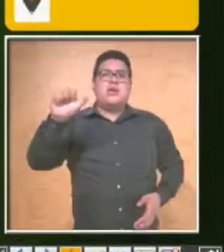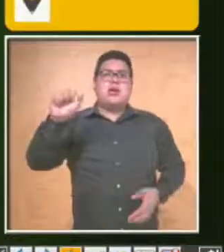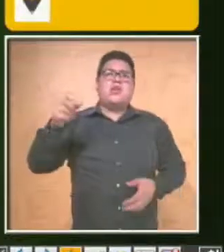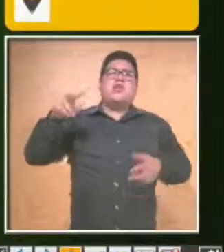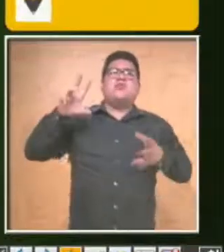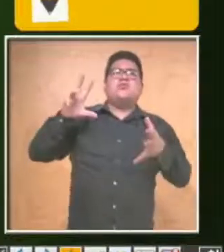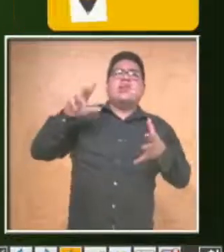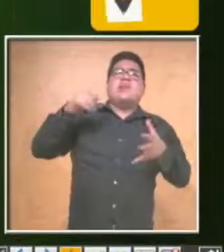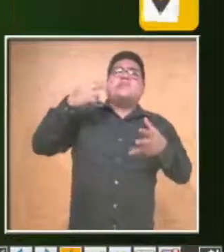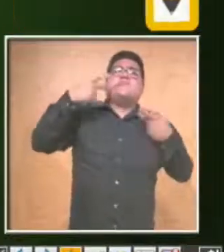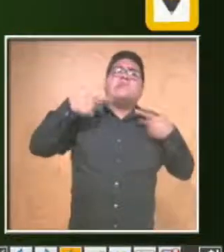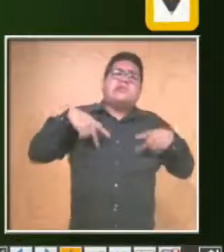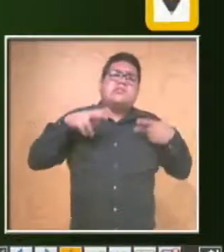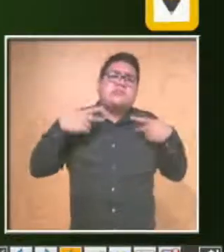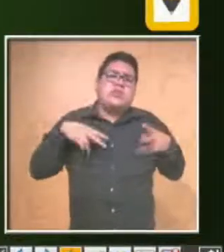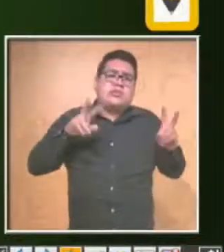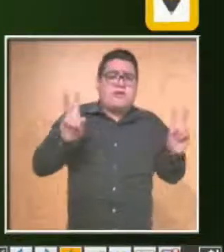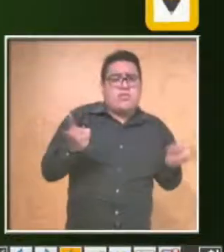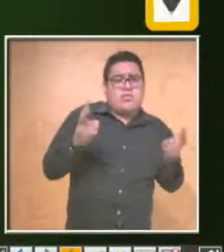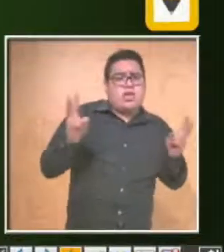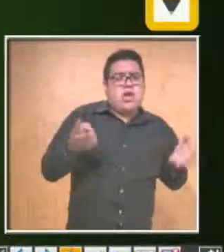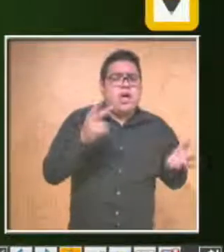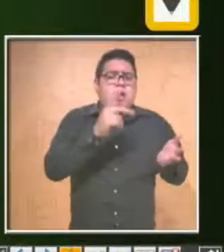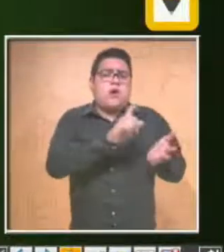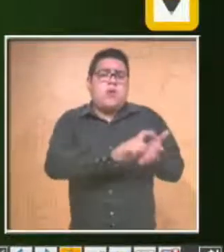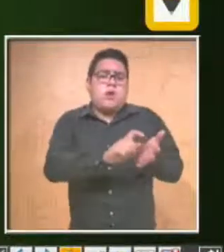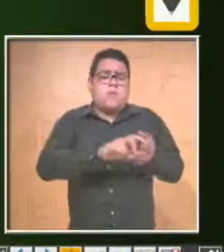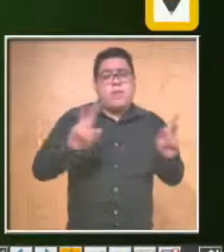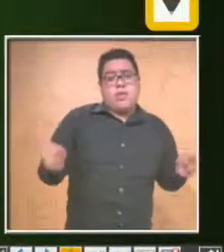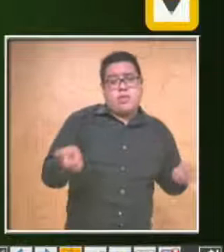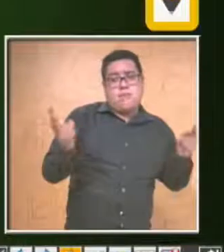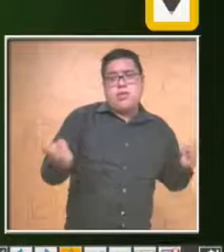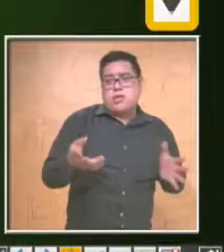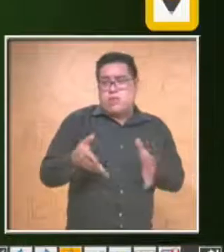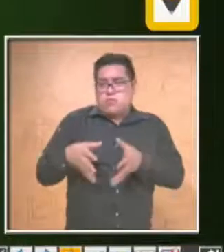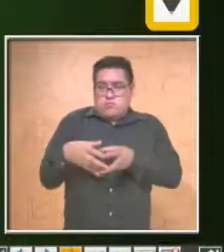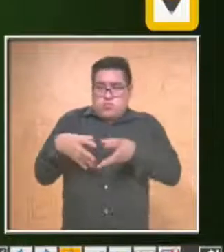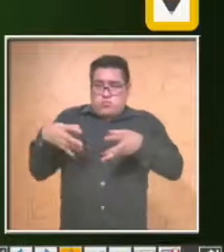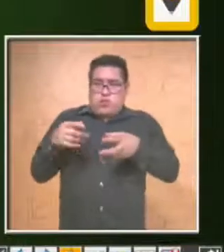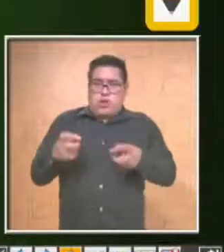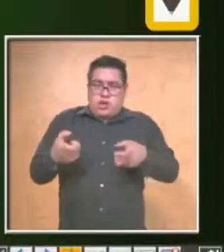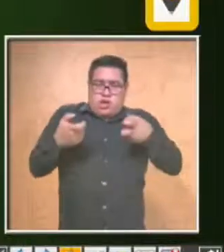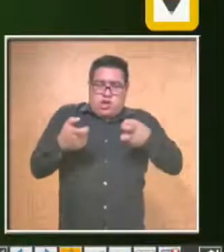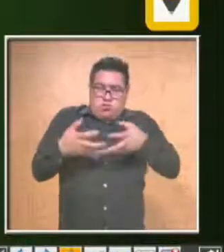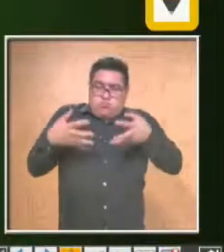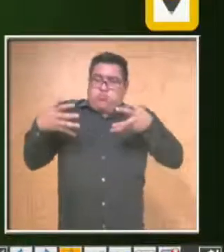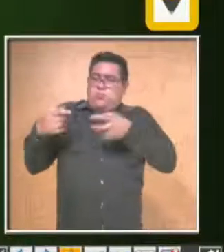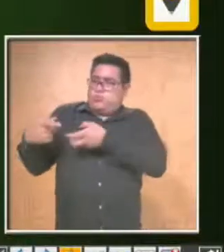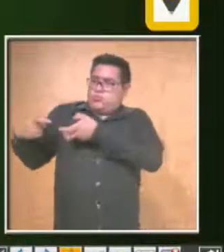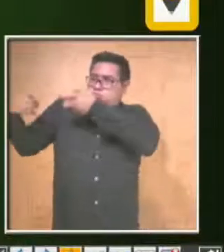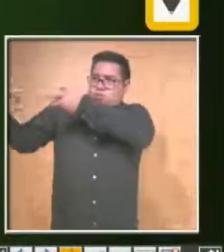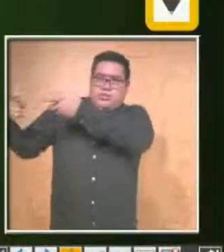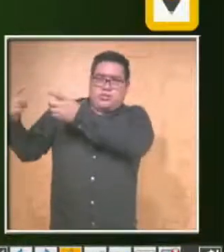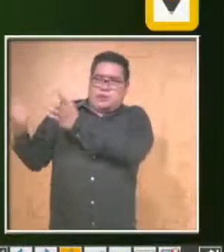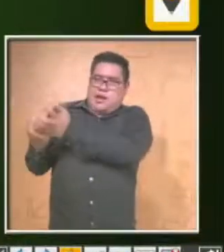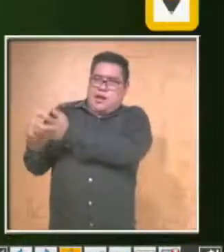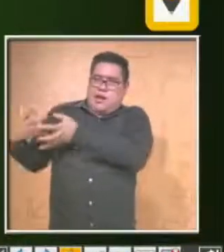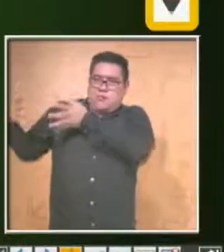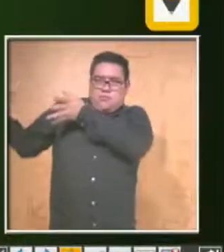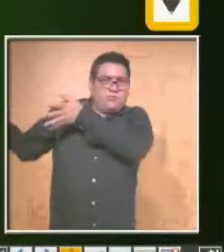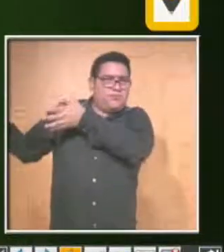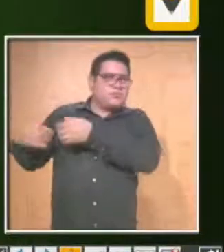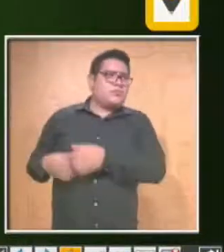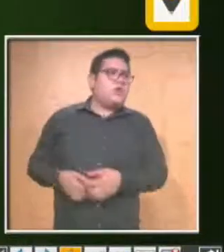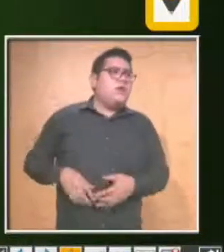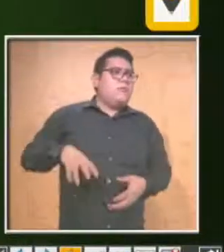se convierten en burgueses. Eso sería ya el ámbito social. Tenemos otro modelo de interrogantes. En